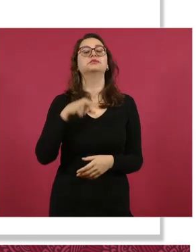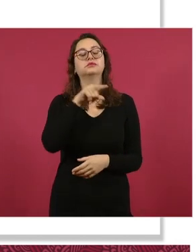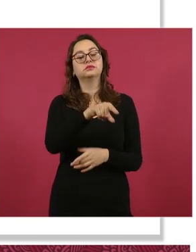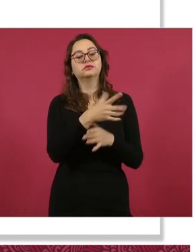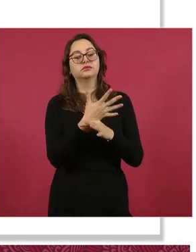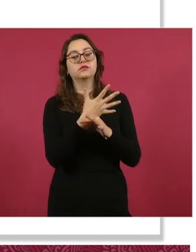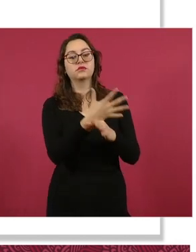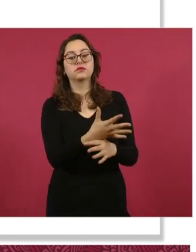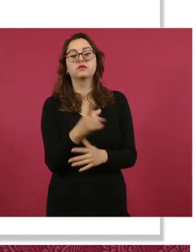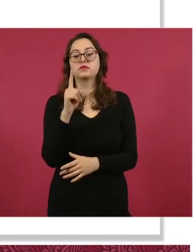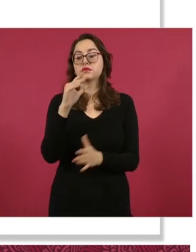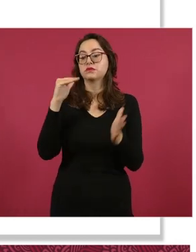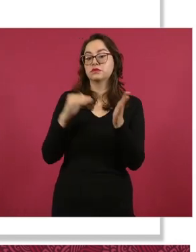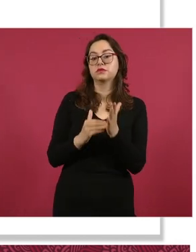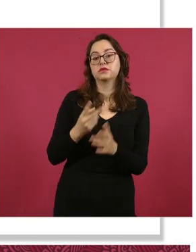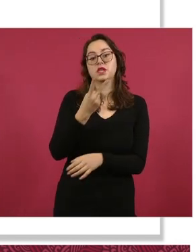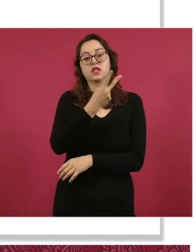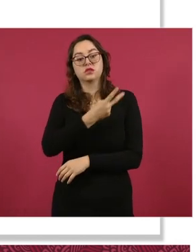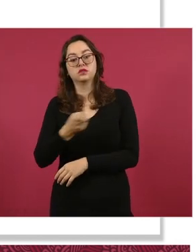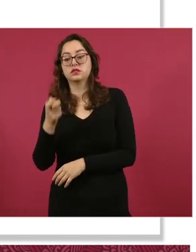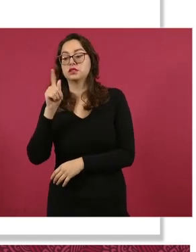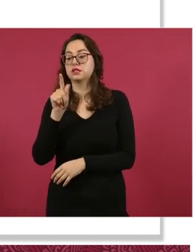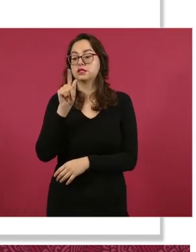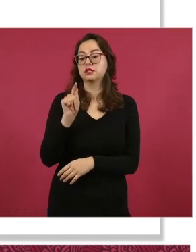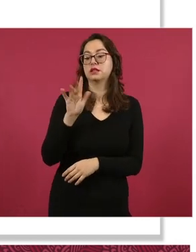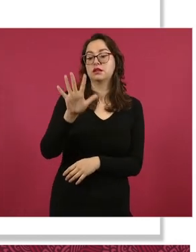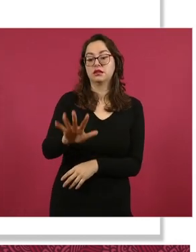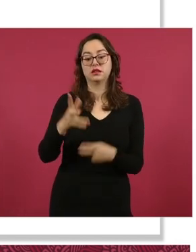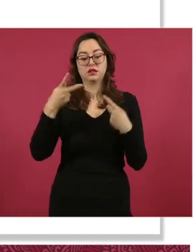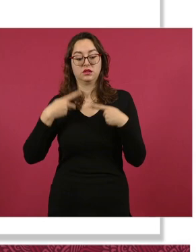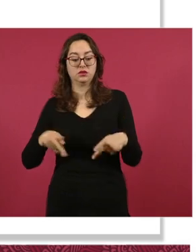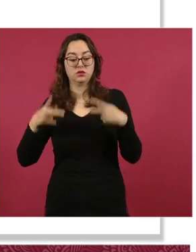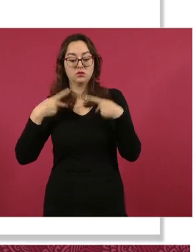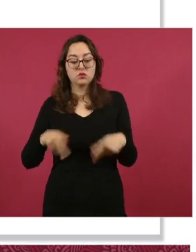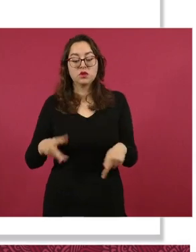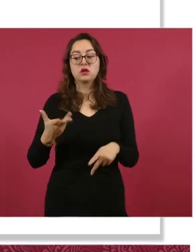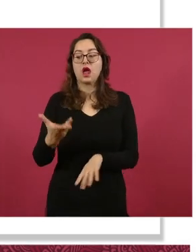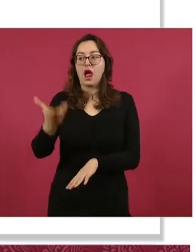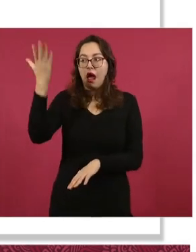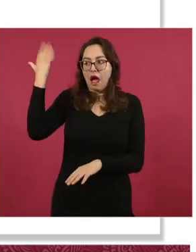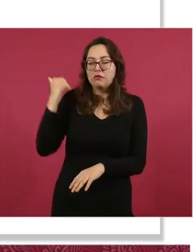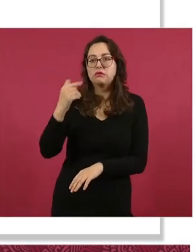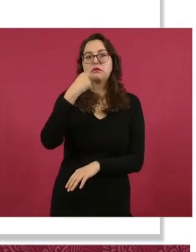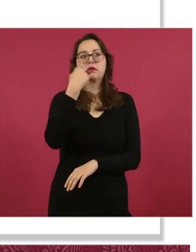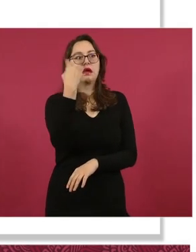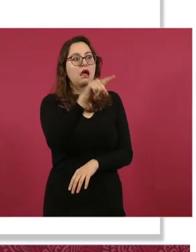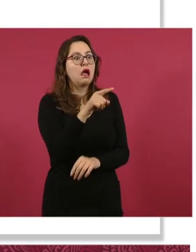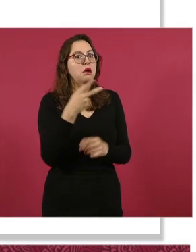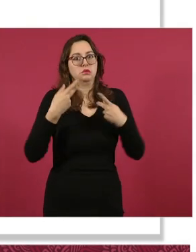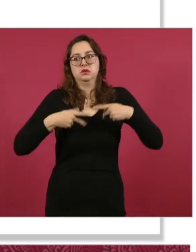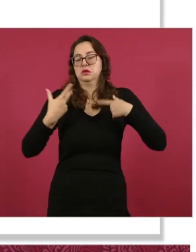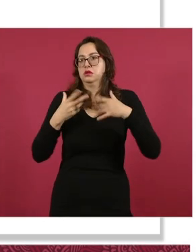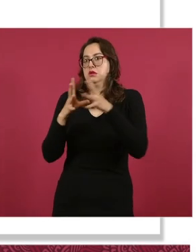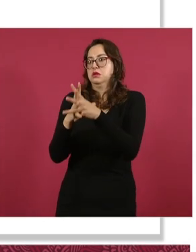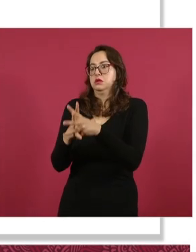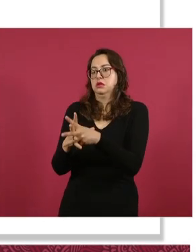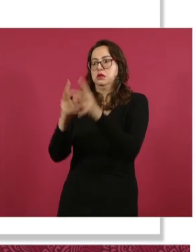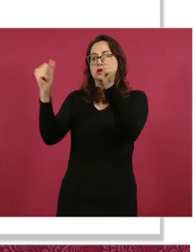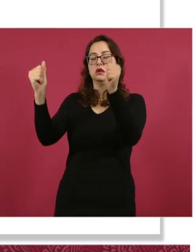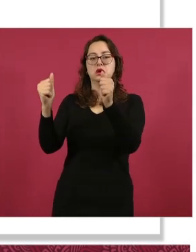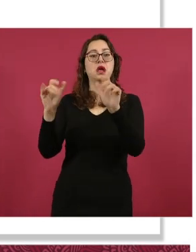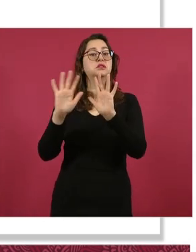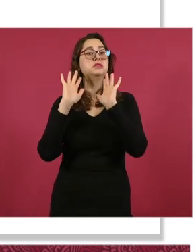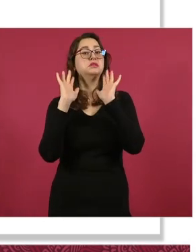que 1.275 personas, quienes estaban reportadas como desaparecidas en la Ciudad de México, fueron